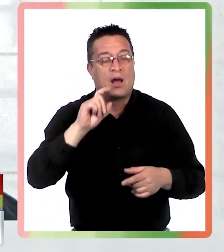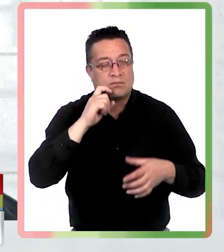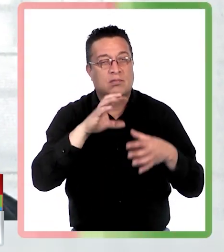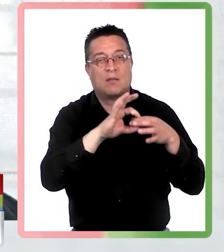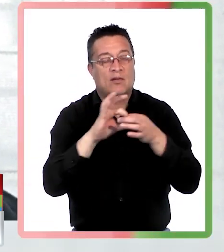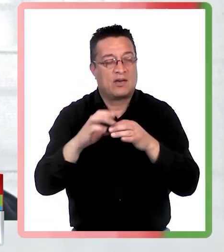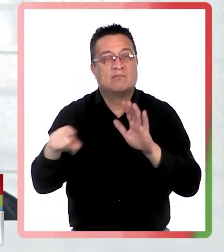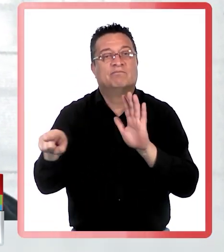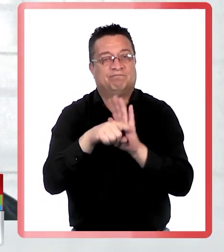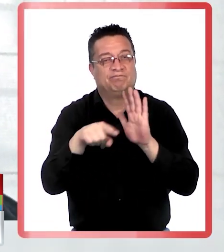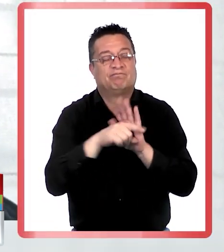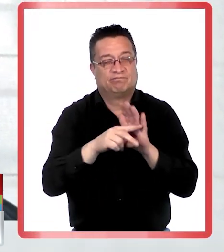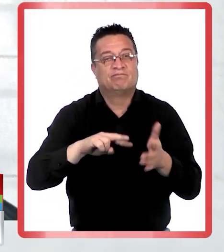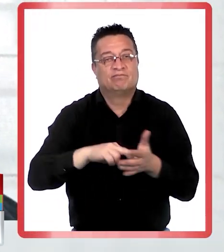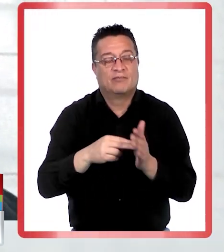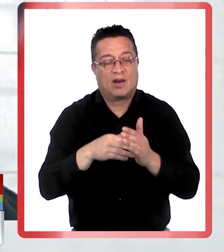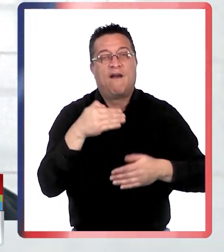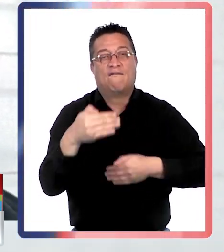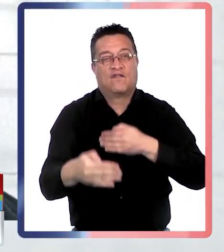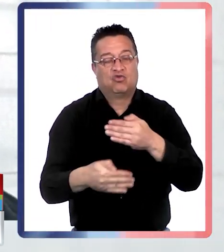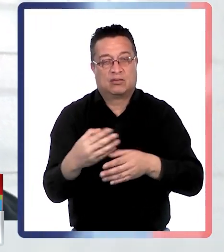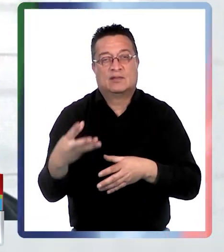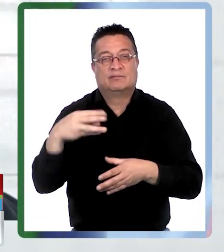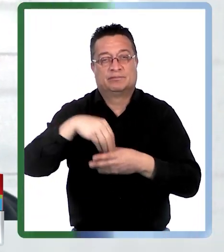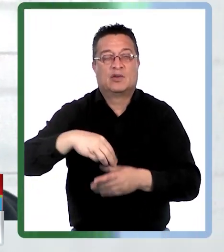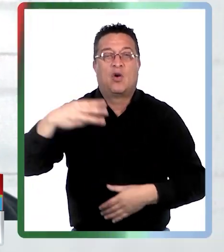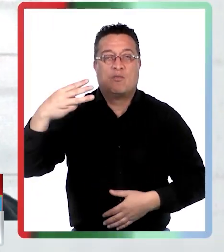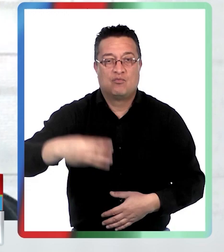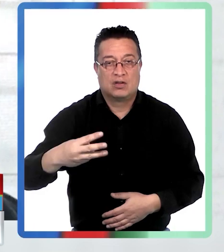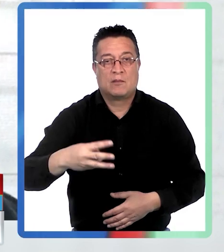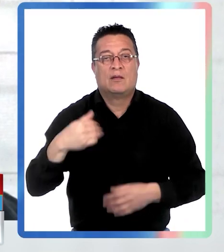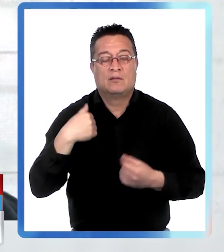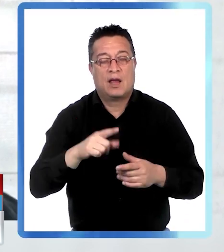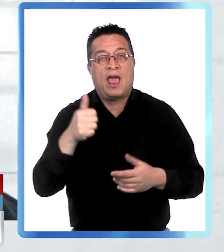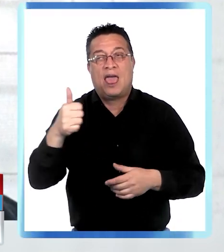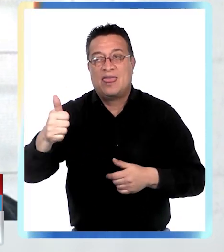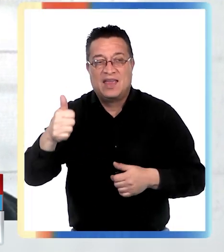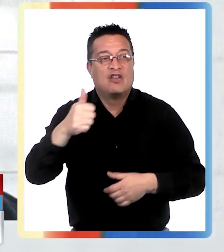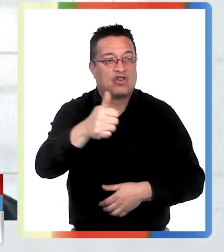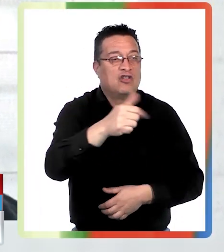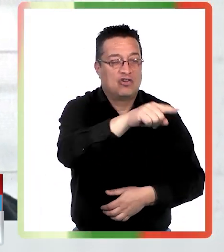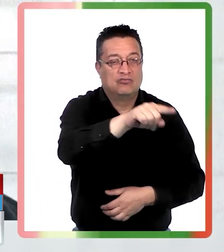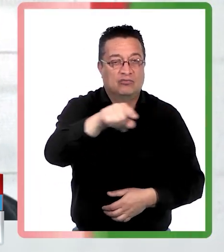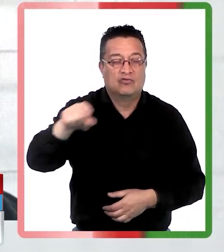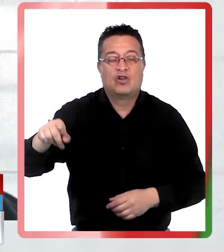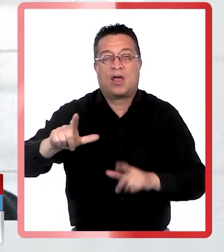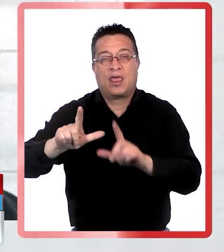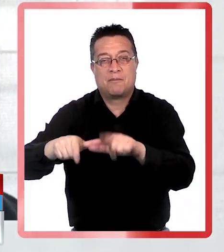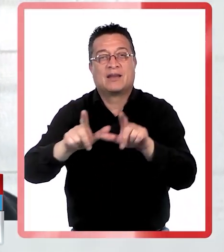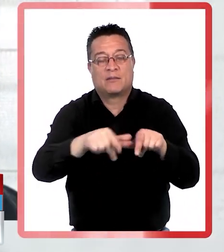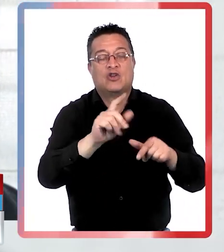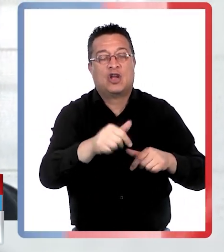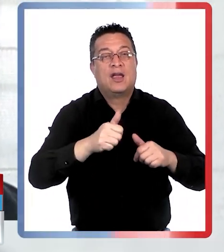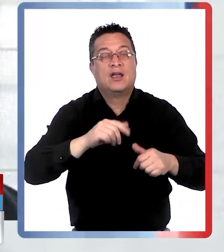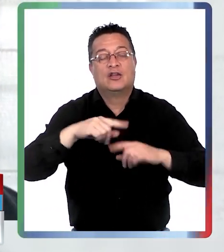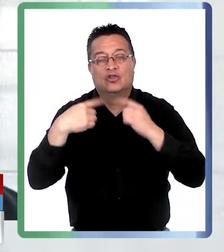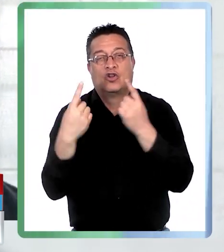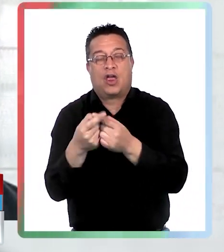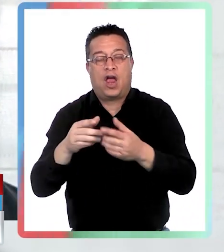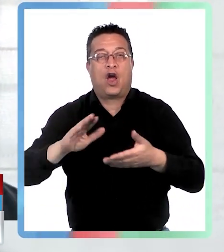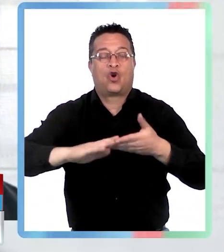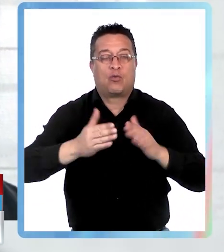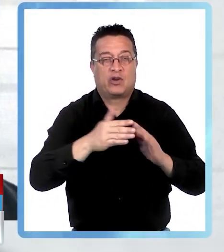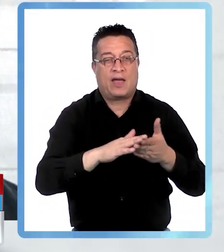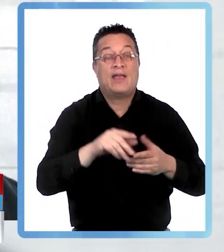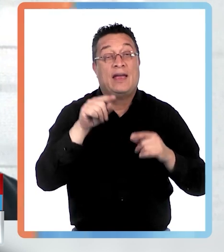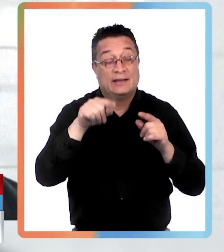esto trae consecuencias perjudiciales para el funcionamiento interno del municipio para las direcciones y para las gestiones que se hacen con y